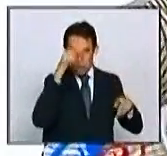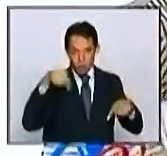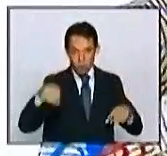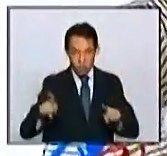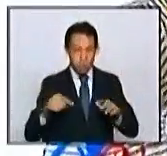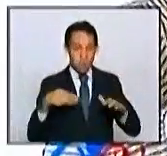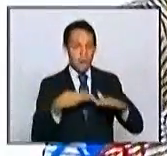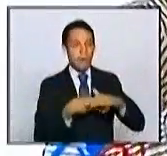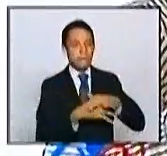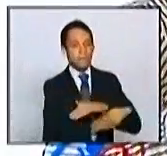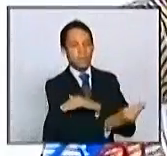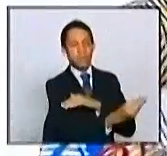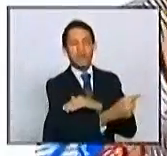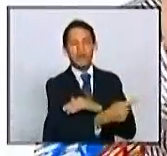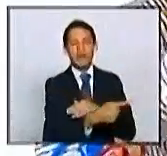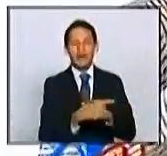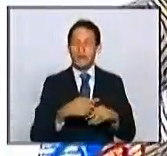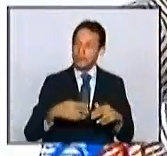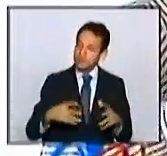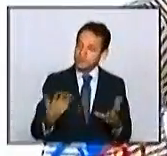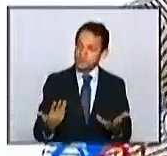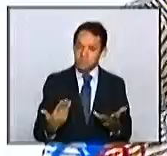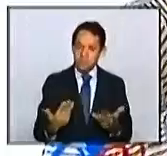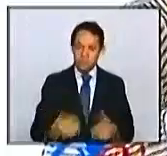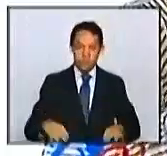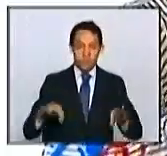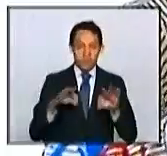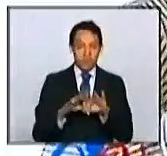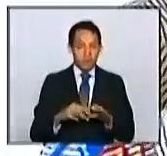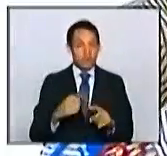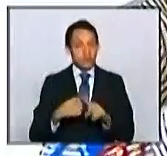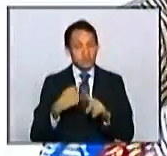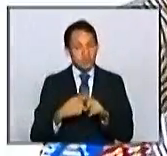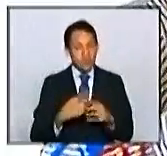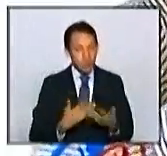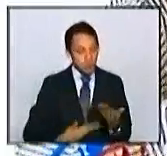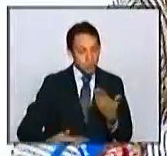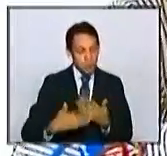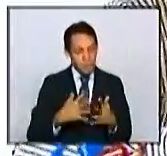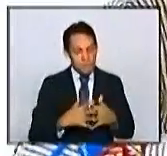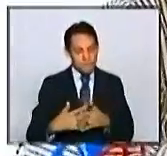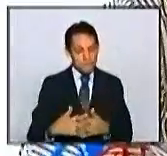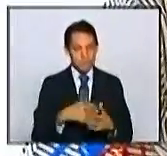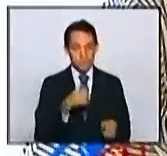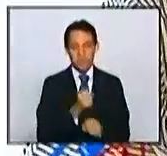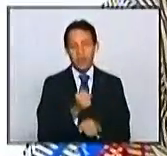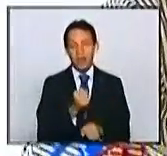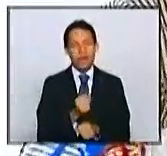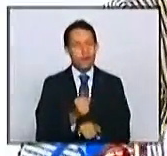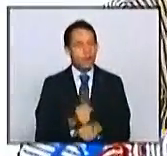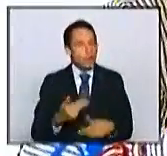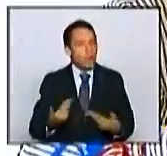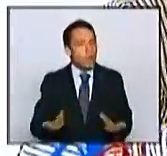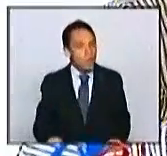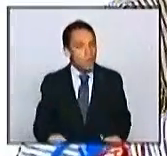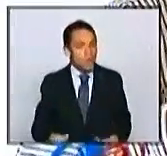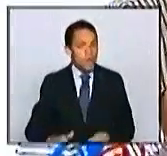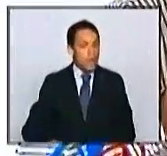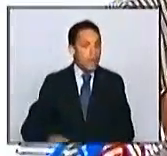a que pierdan de vista a sus pares y los logros son mucho mejor cuando se comparten. Entonces, en el entorno laboral, a los